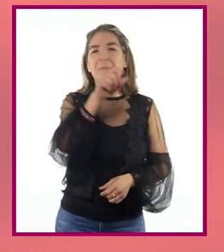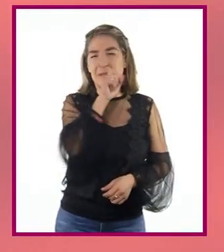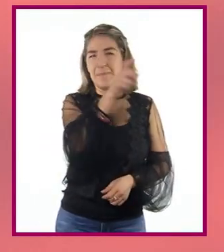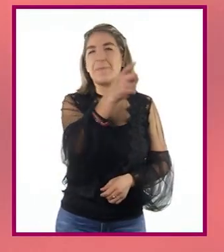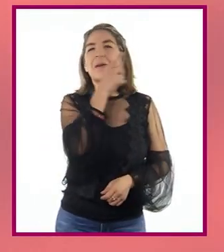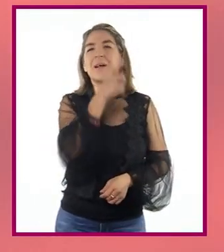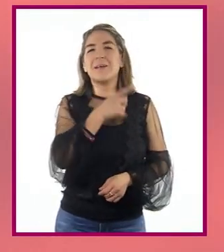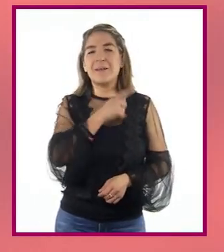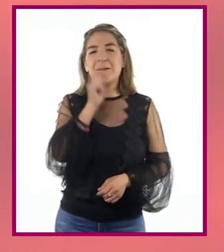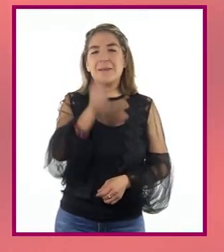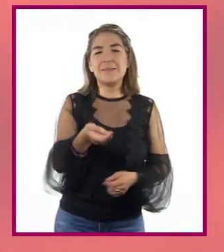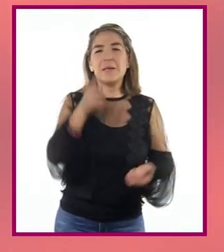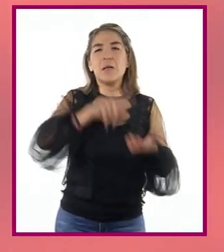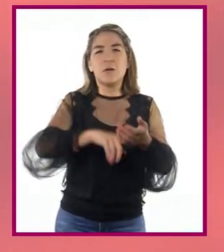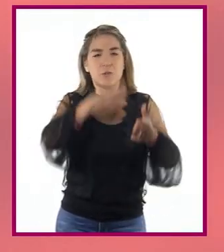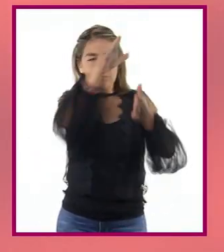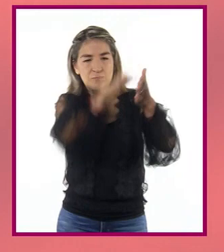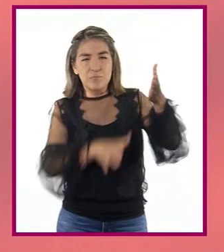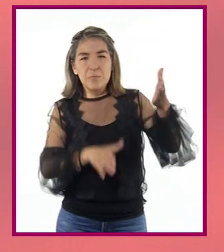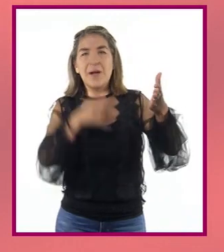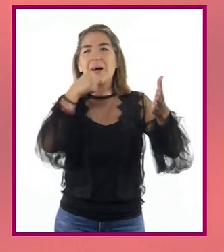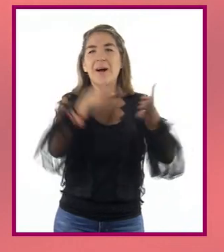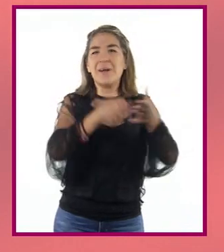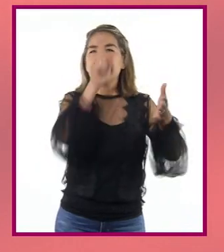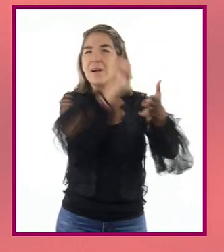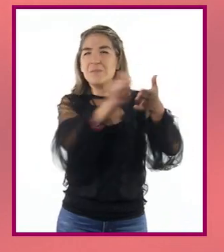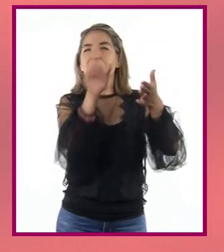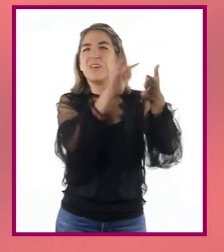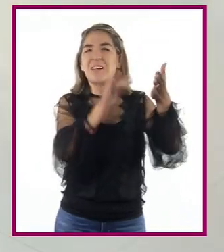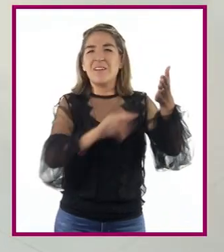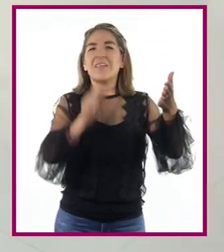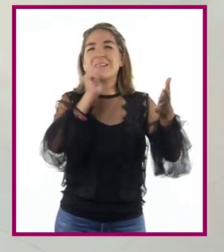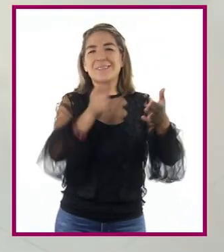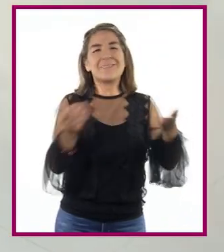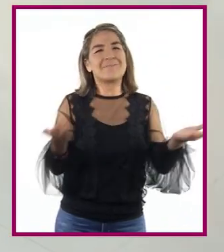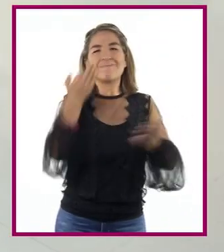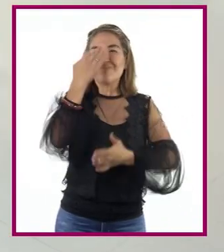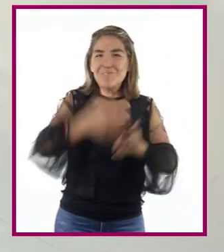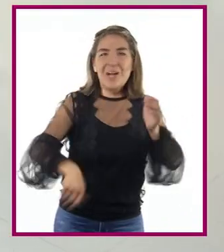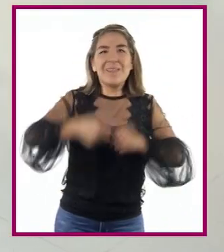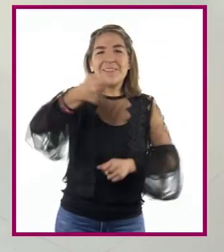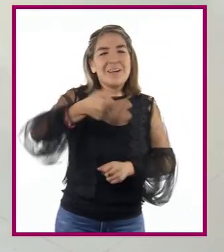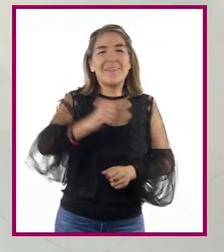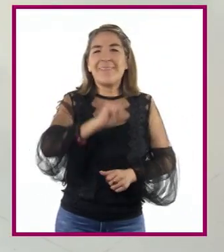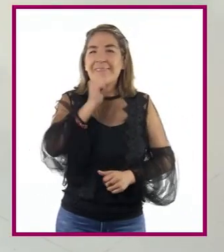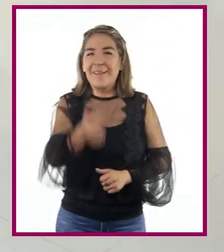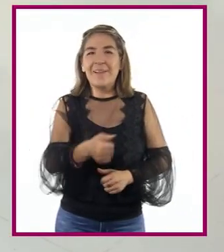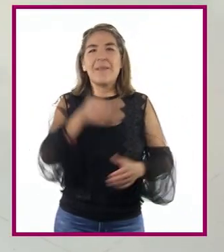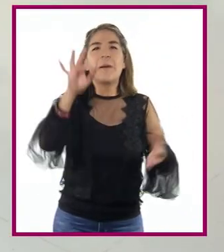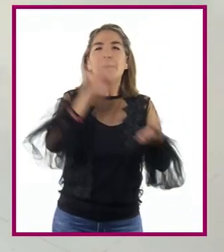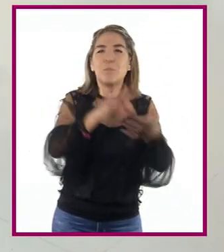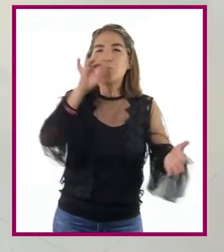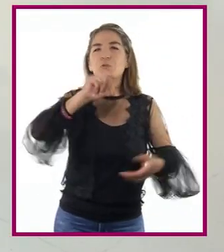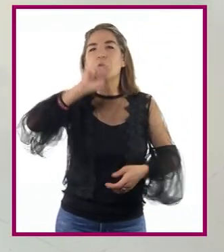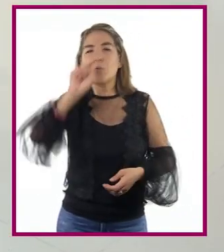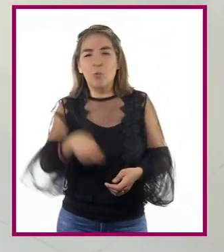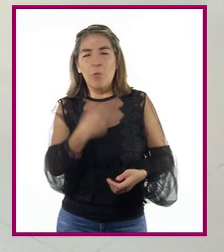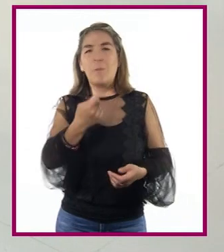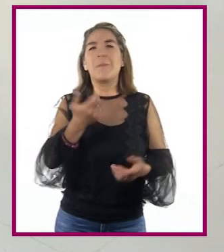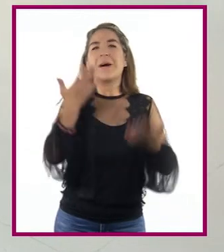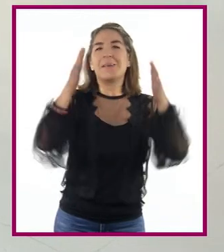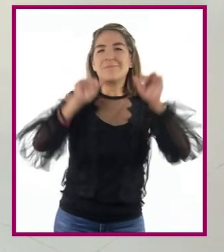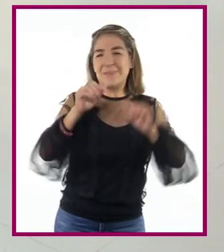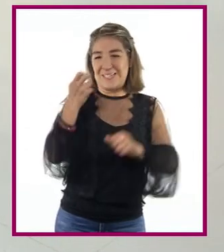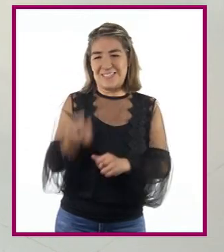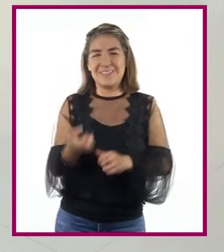dices del cuerpo de la carta? Ay, pues no tiene un saludo, le falta un punto y coma y la despedida